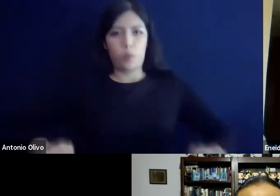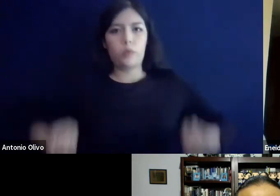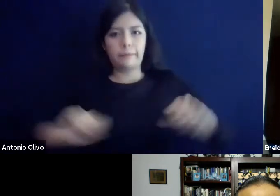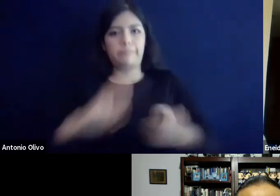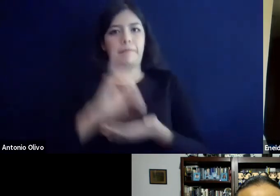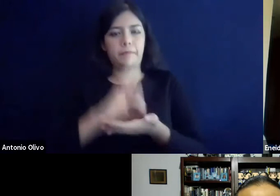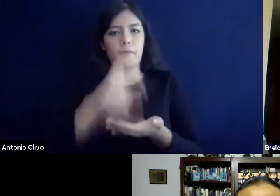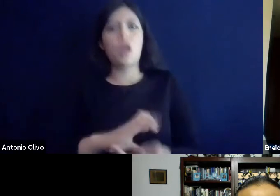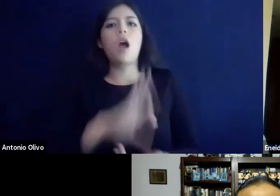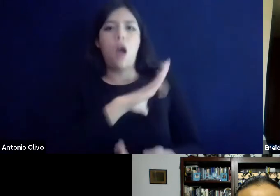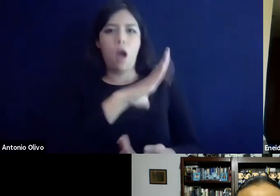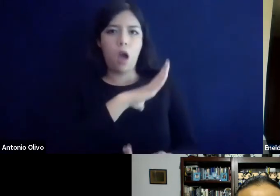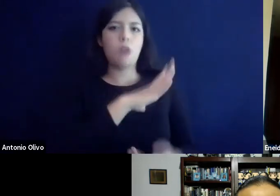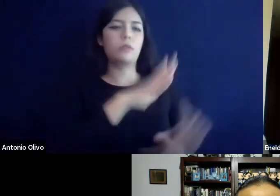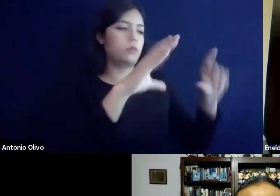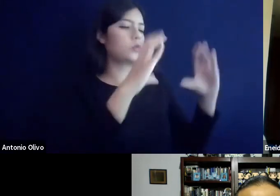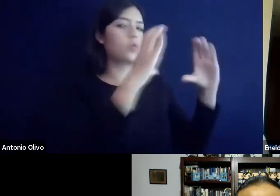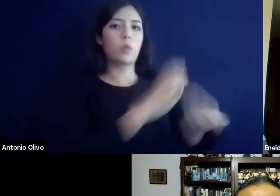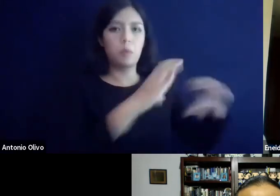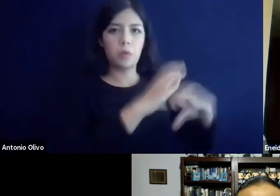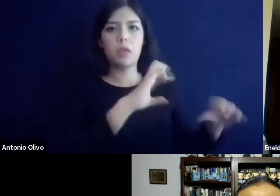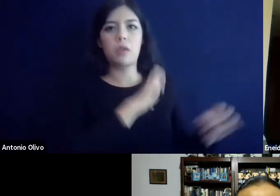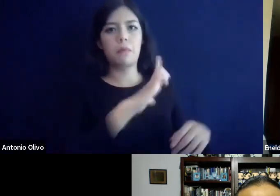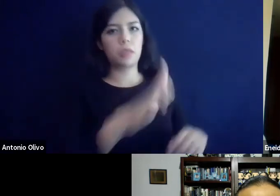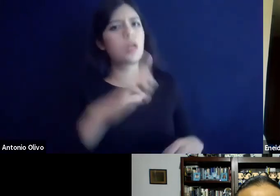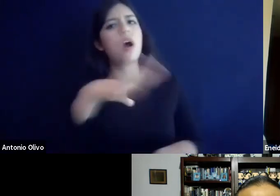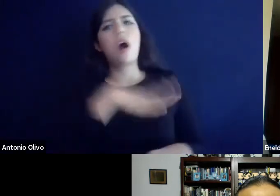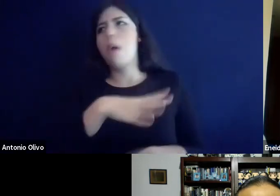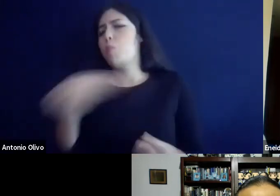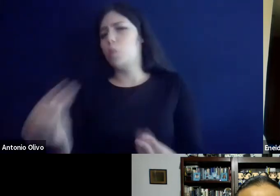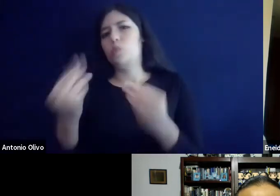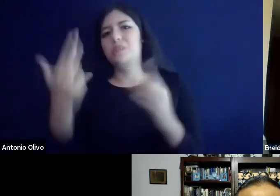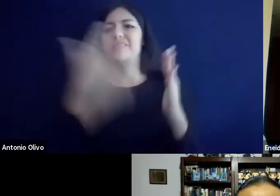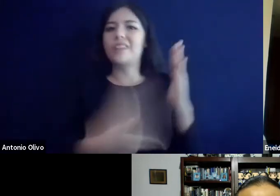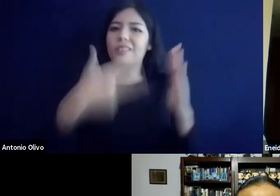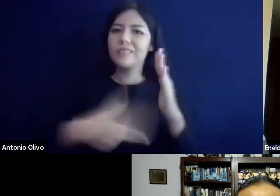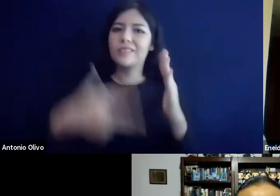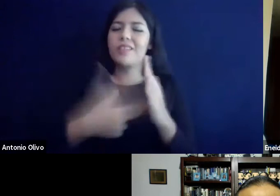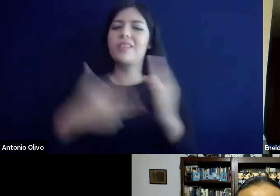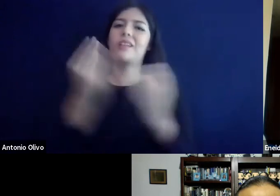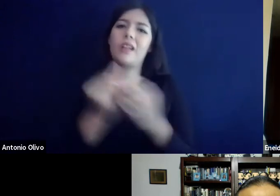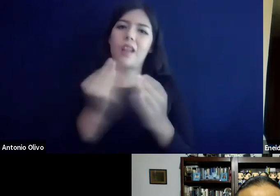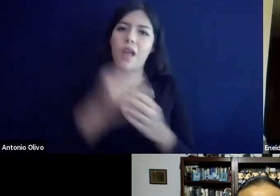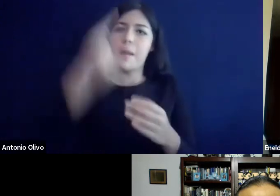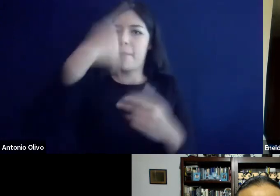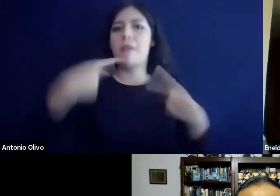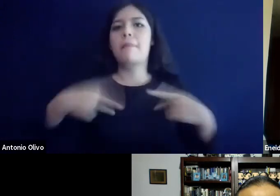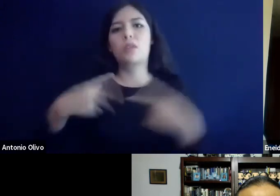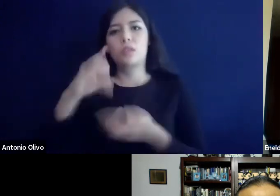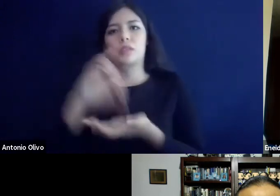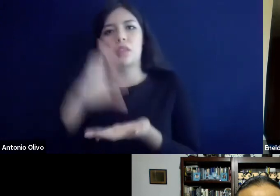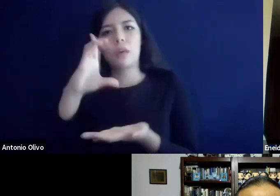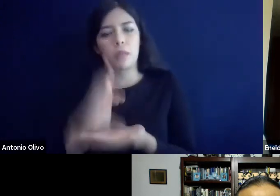de sensibilización de sistema braille para docentes. Estamos, bueno, este año creo que ya no se